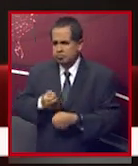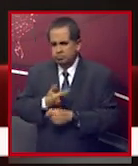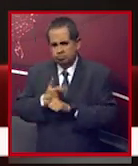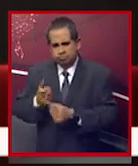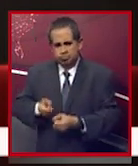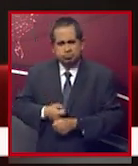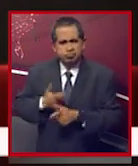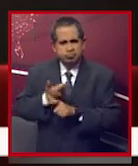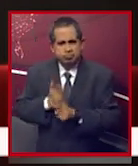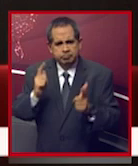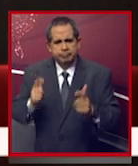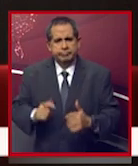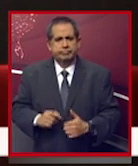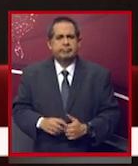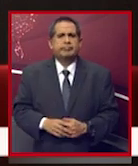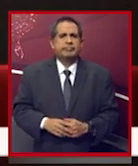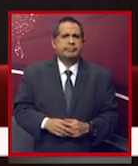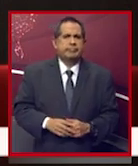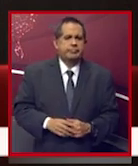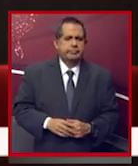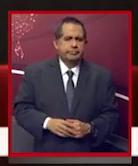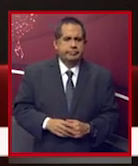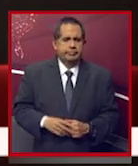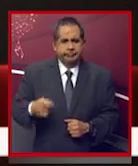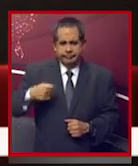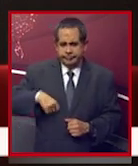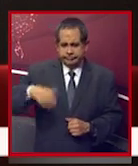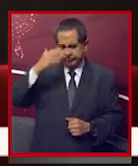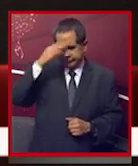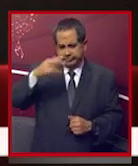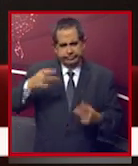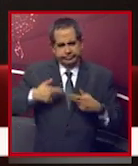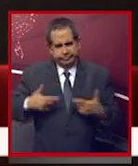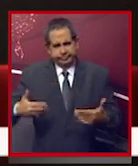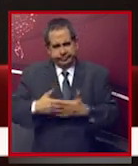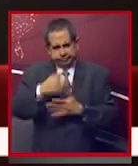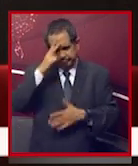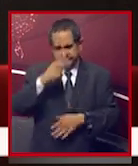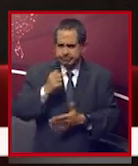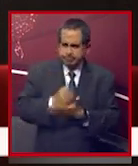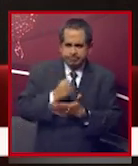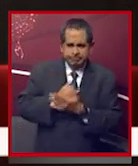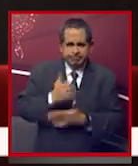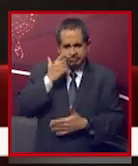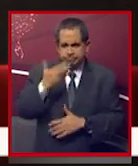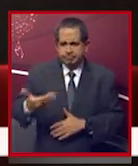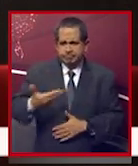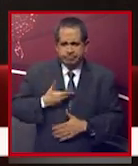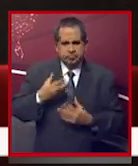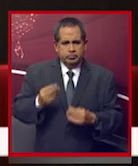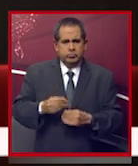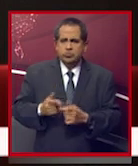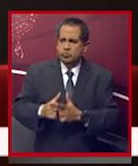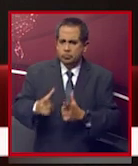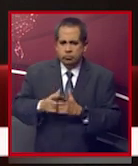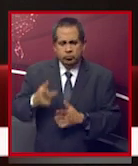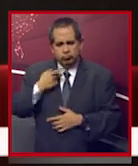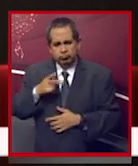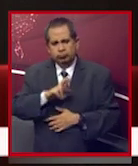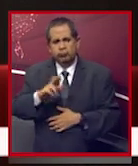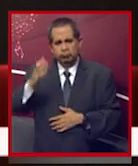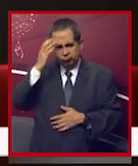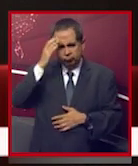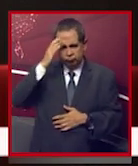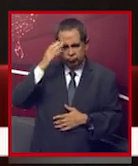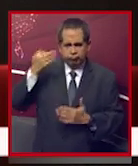plena independencia. Sabemos que los mexicanos nos exigirán mucho. Como partido,